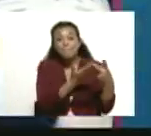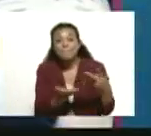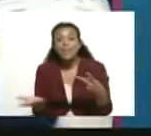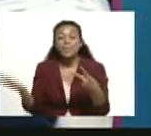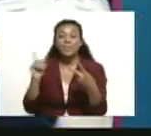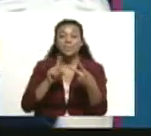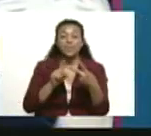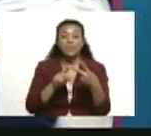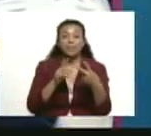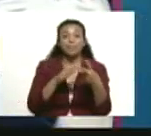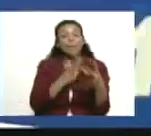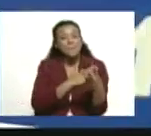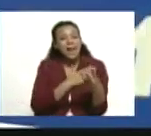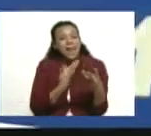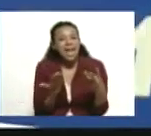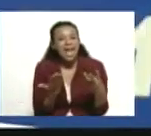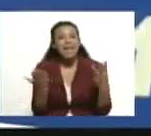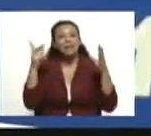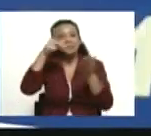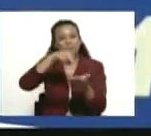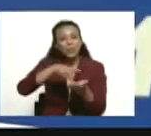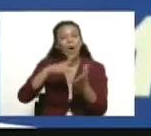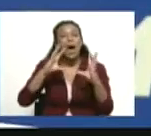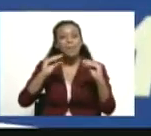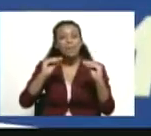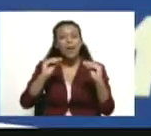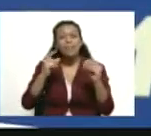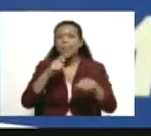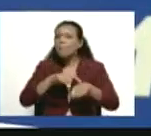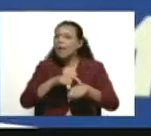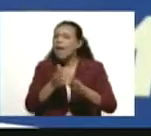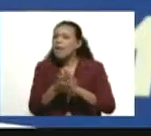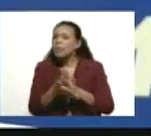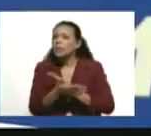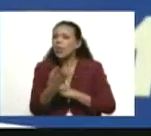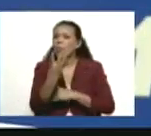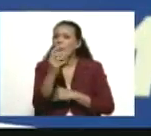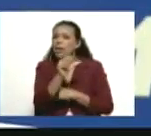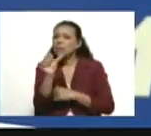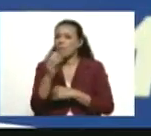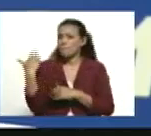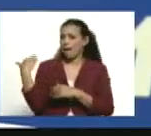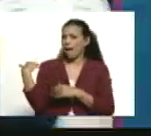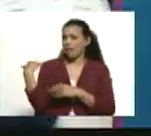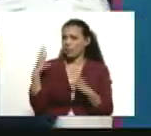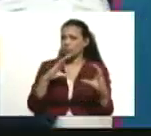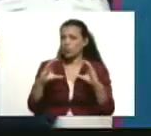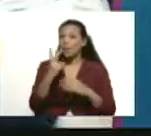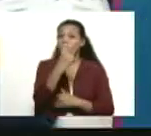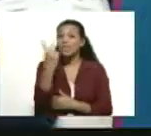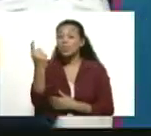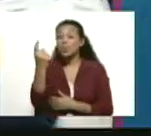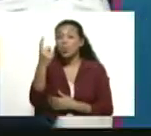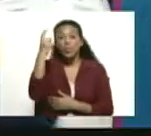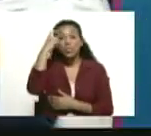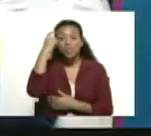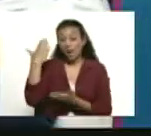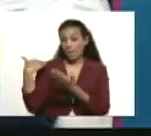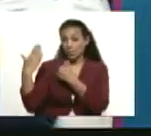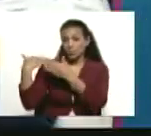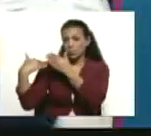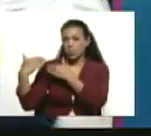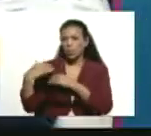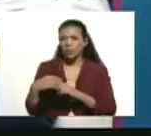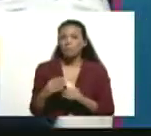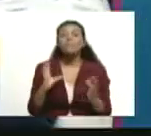Bienvenida. Gracias. Me alegra mucho tenerte aquí. Hablamos hace 4 semanas, Elsie. 21 días. Sí,